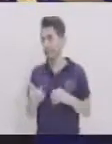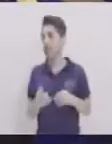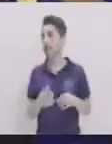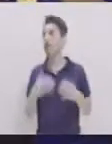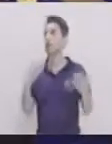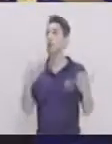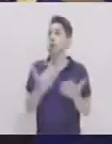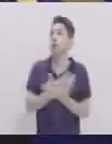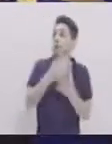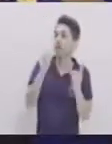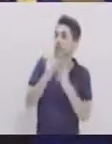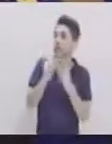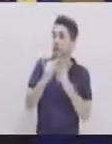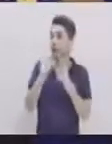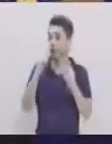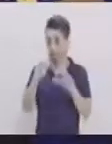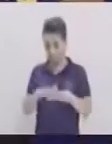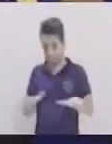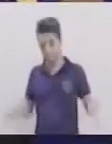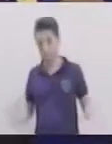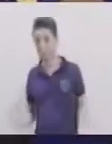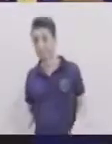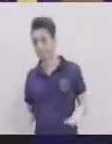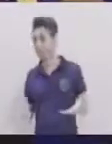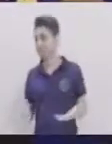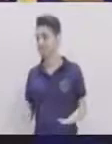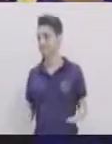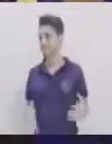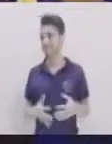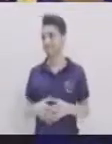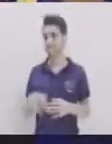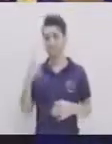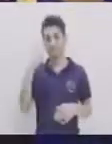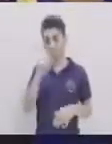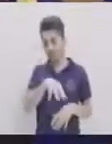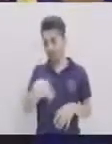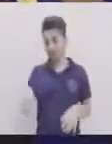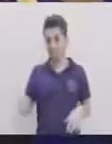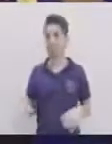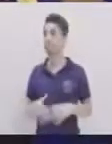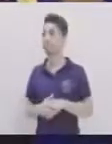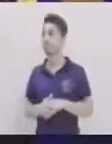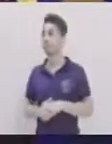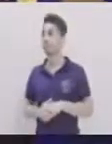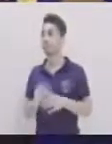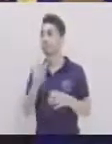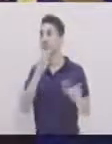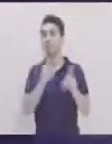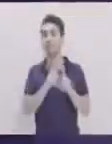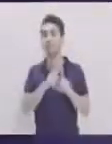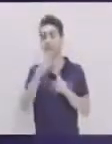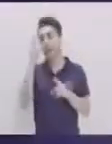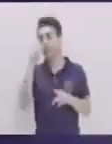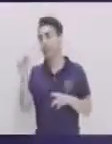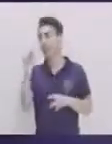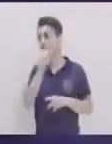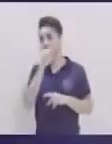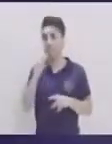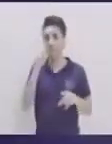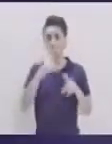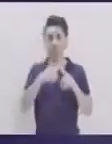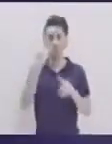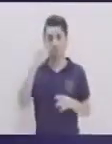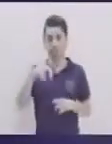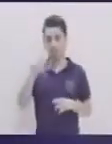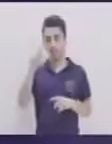aprendido, aprender nuevos vocablos en idioma xinca de algunas ofrendas que podemos colocar en este punto cardinal y aprender un canto